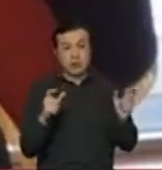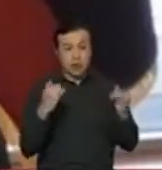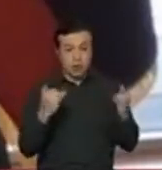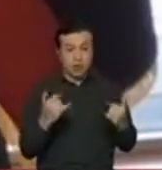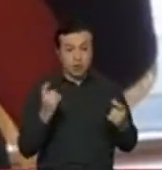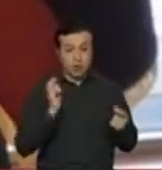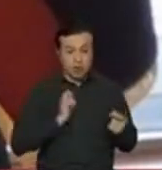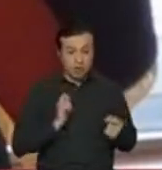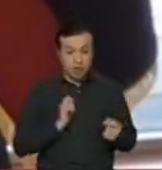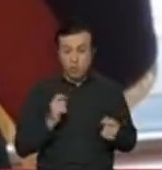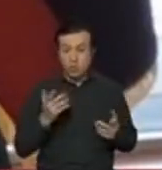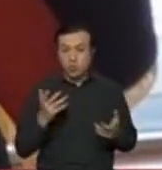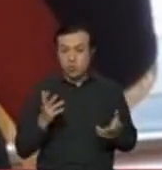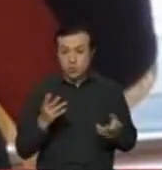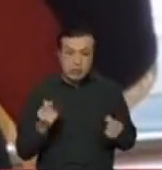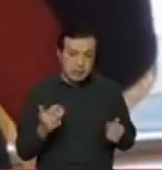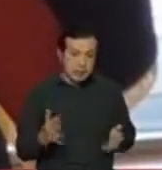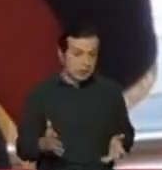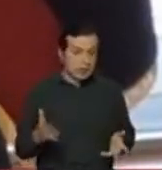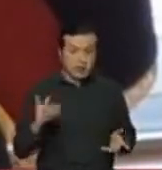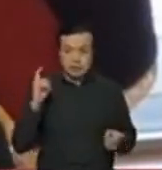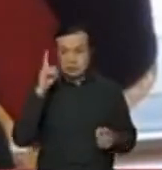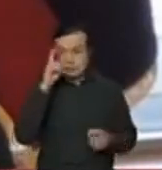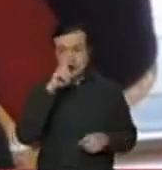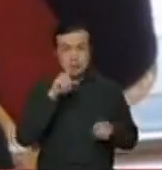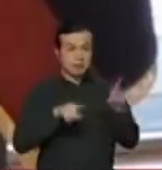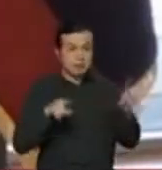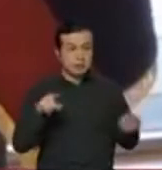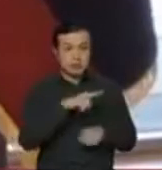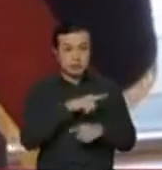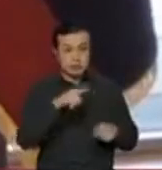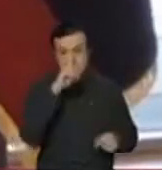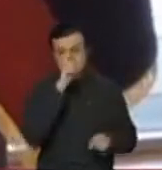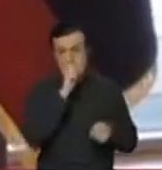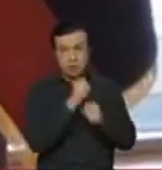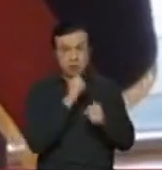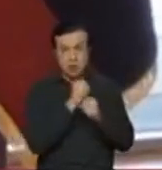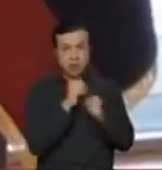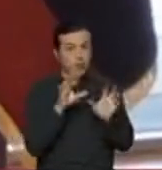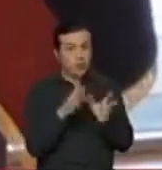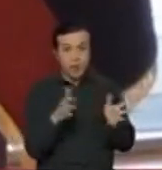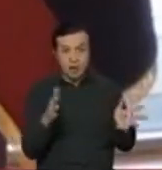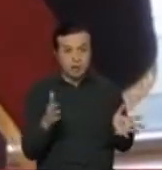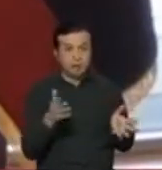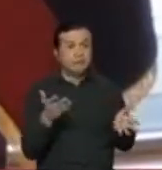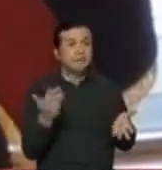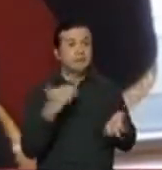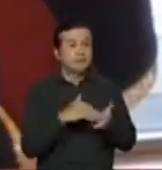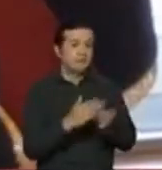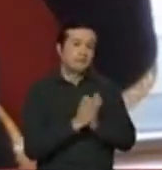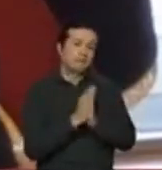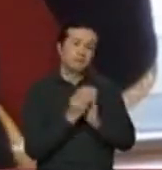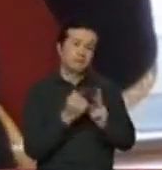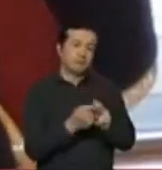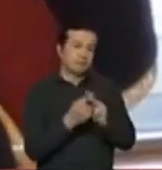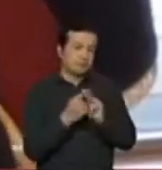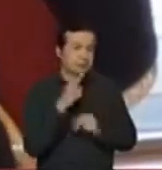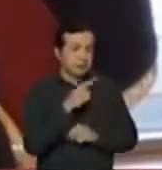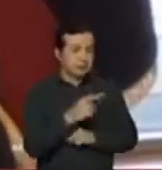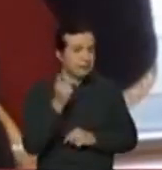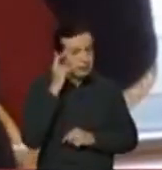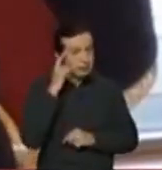sus ingresos y otras personas han inclusive perdido sus trabajos. Pero ese es para mí